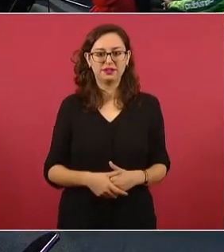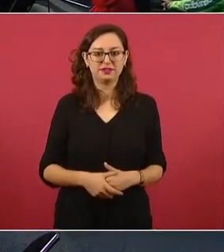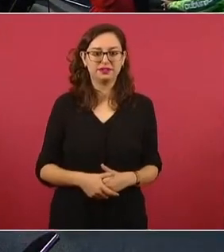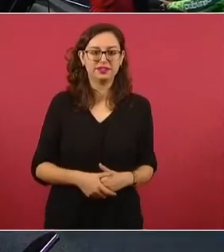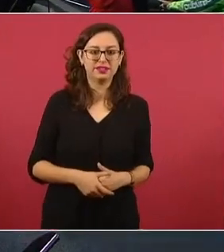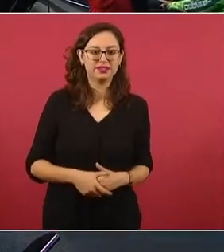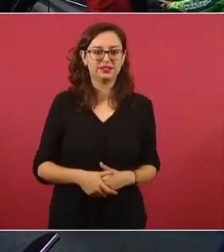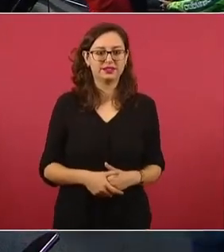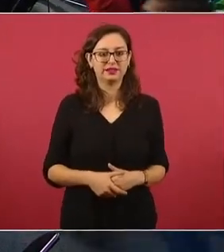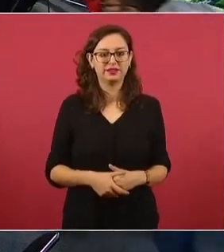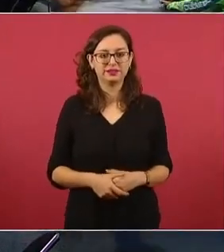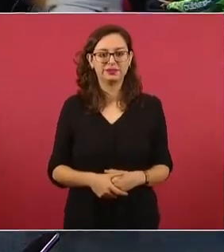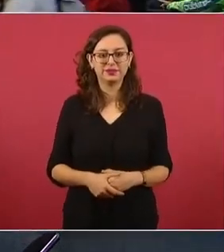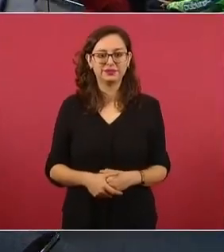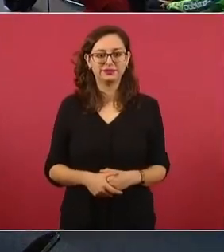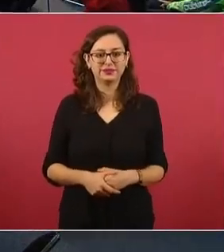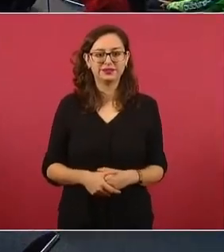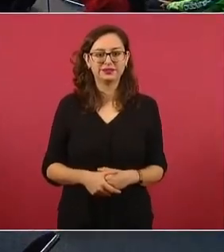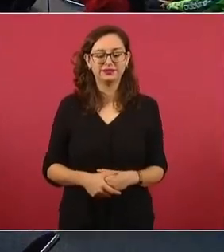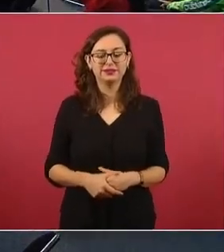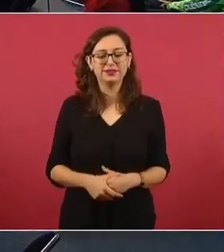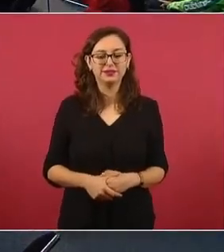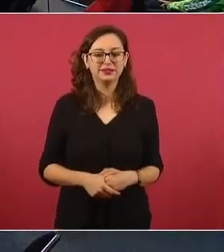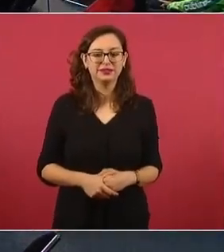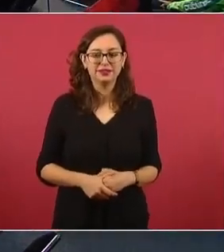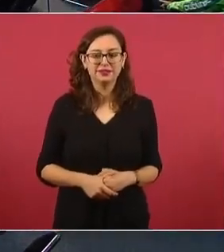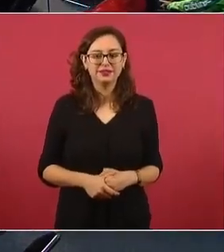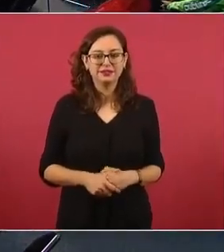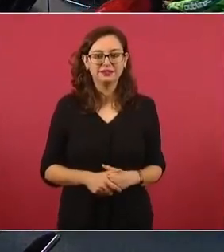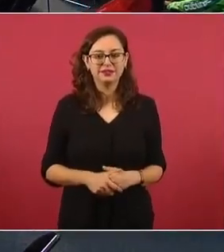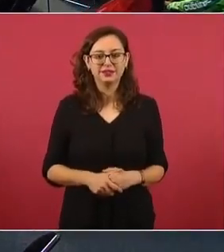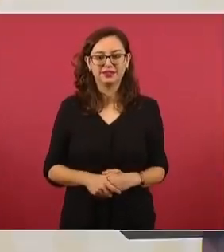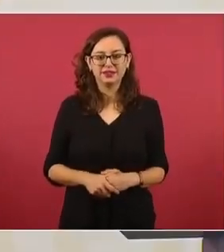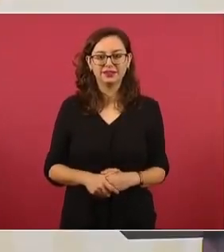Es que quiero una foto de esto.